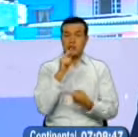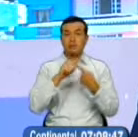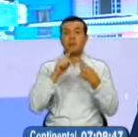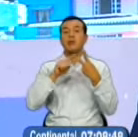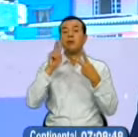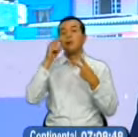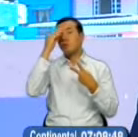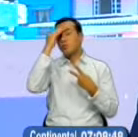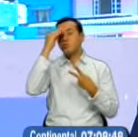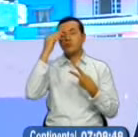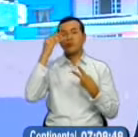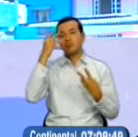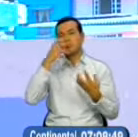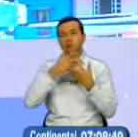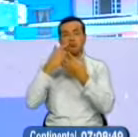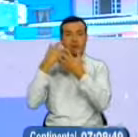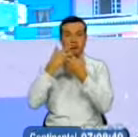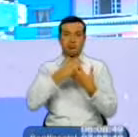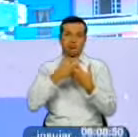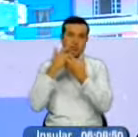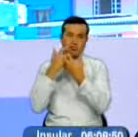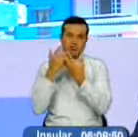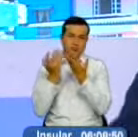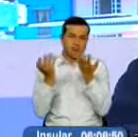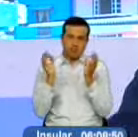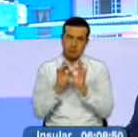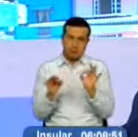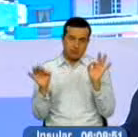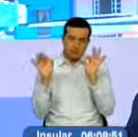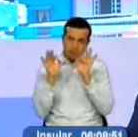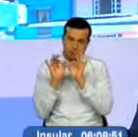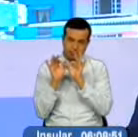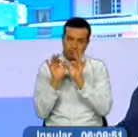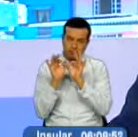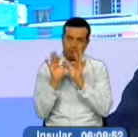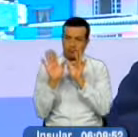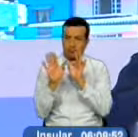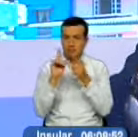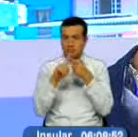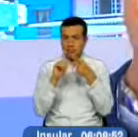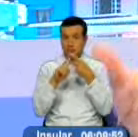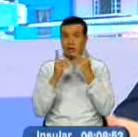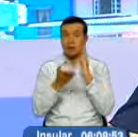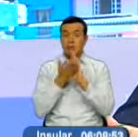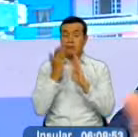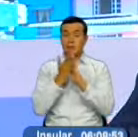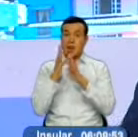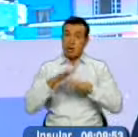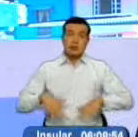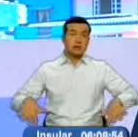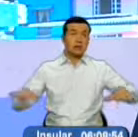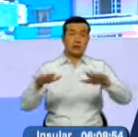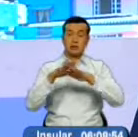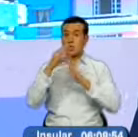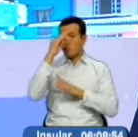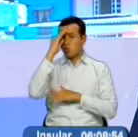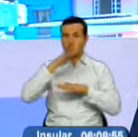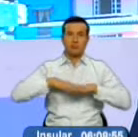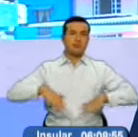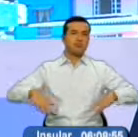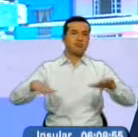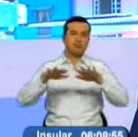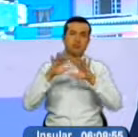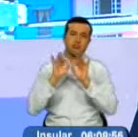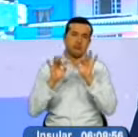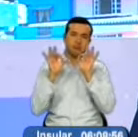2 aspectos fundamentales que son disímiles, digamos, pero están integrados. Uno es el aumento de las coberturas, es decir, esto